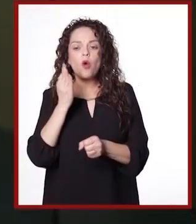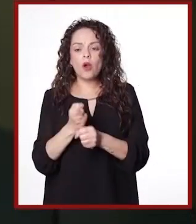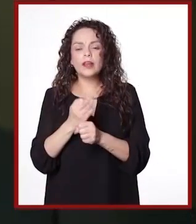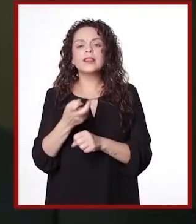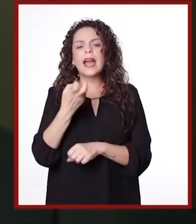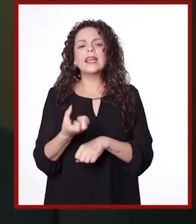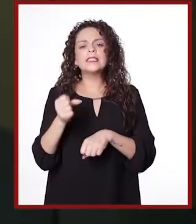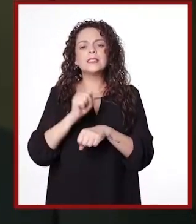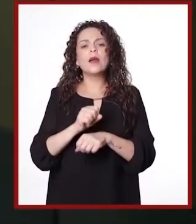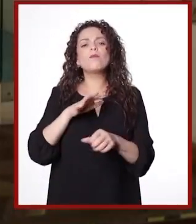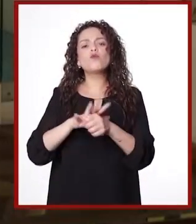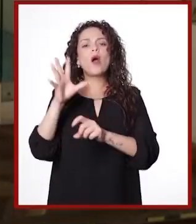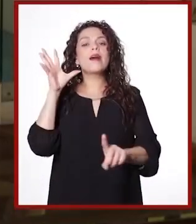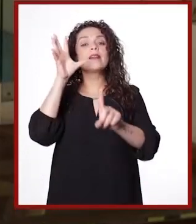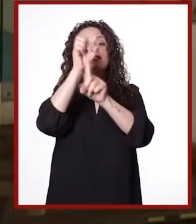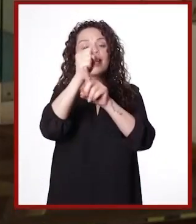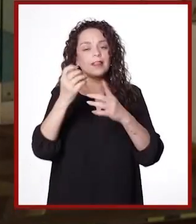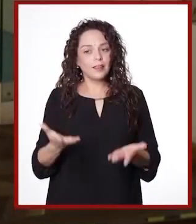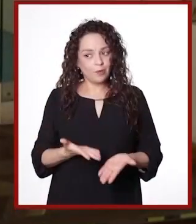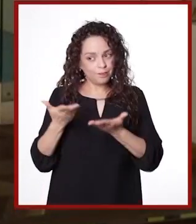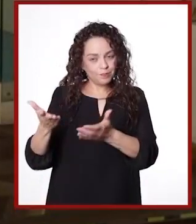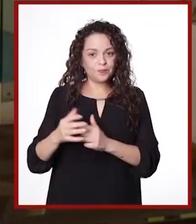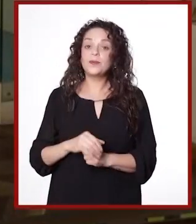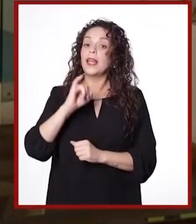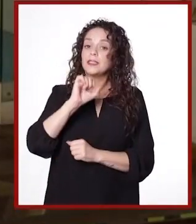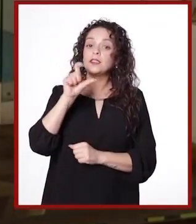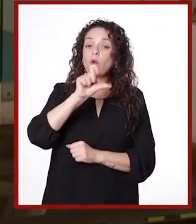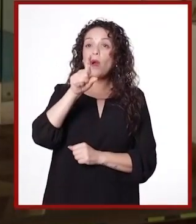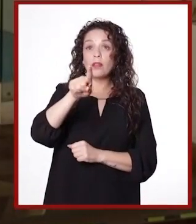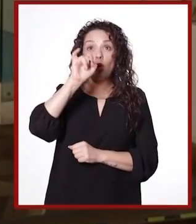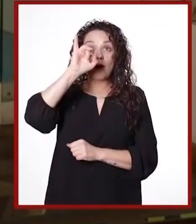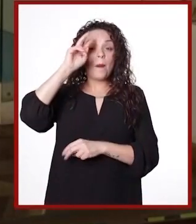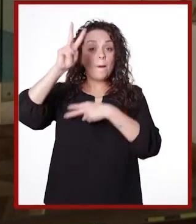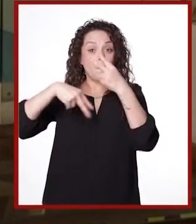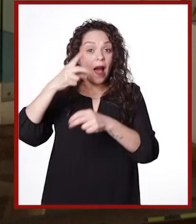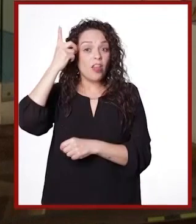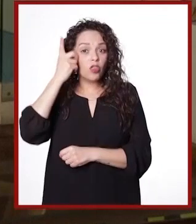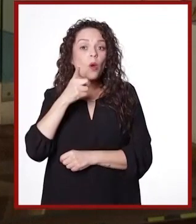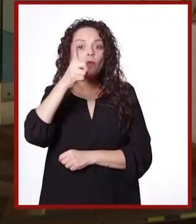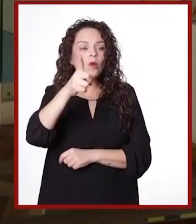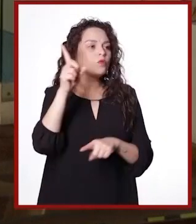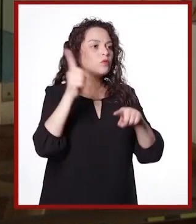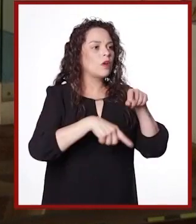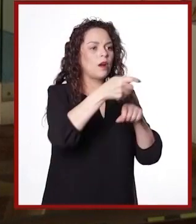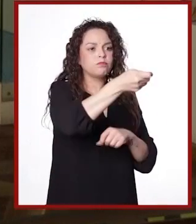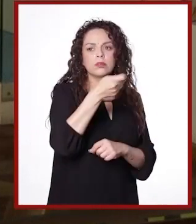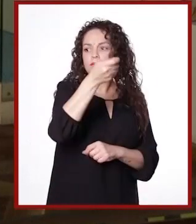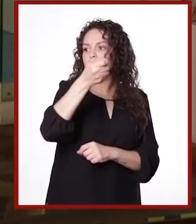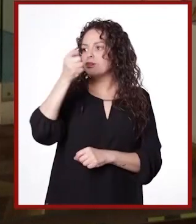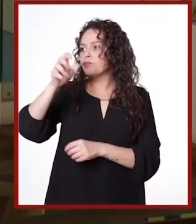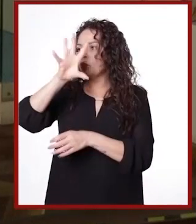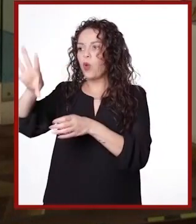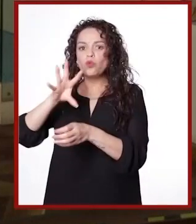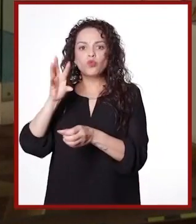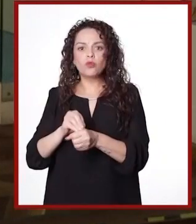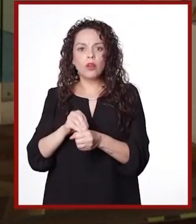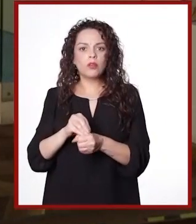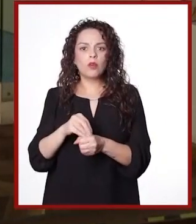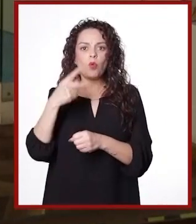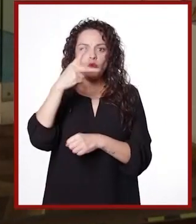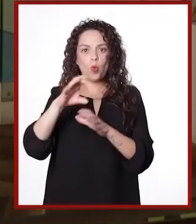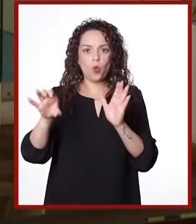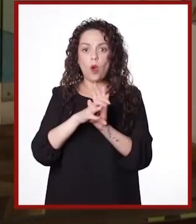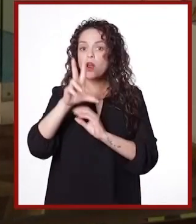al reto de la semana. Sí, queremos que antes de dormir desconecten todos los aparatos electrónicos de su